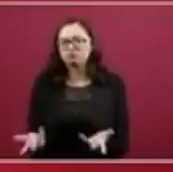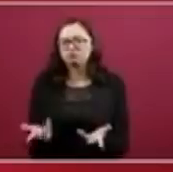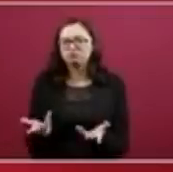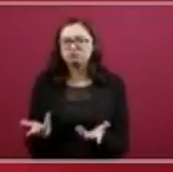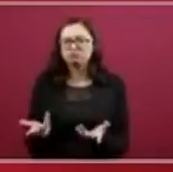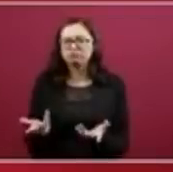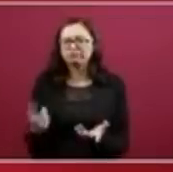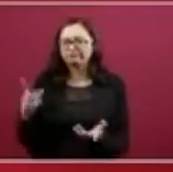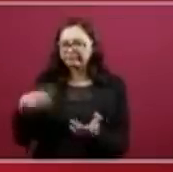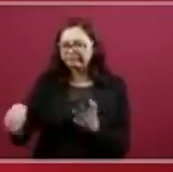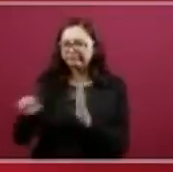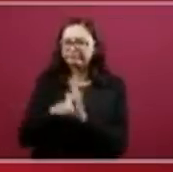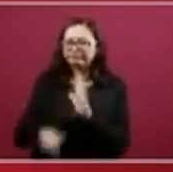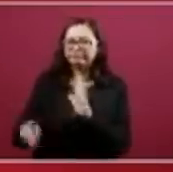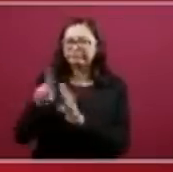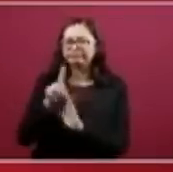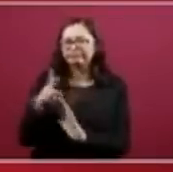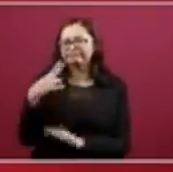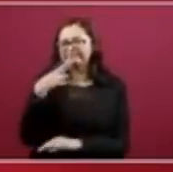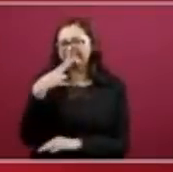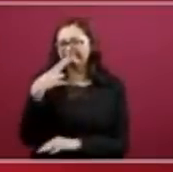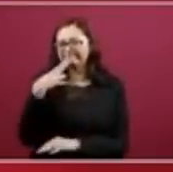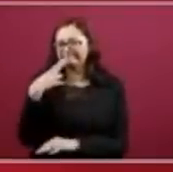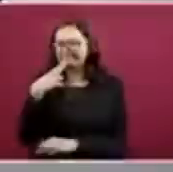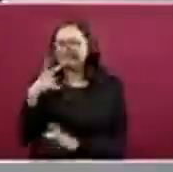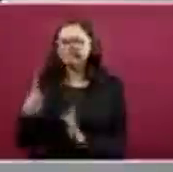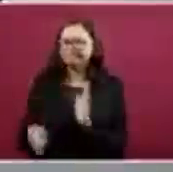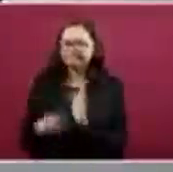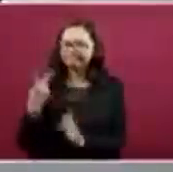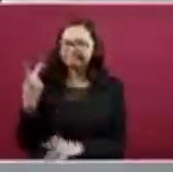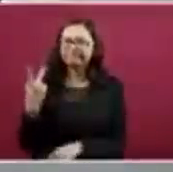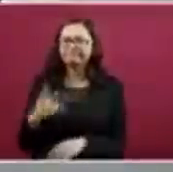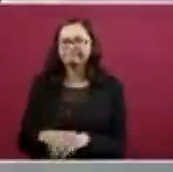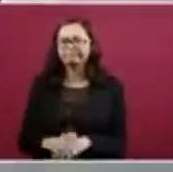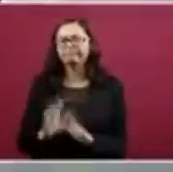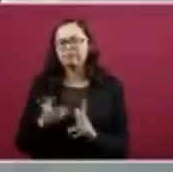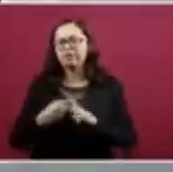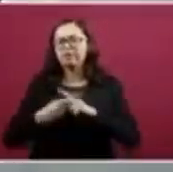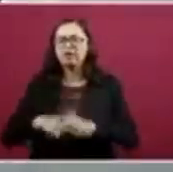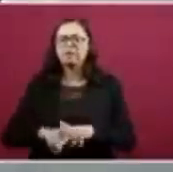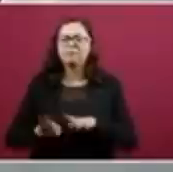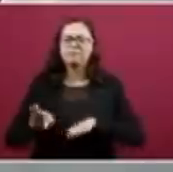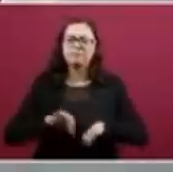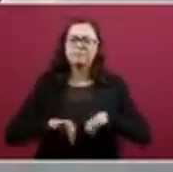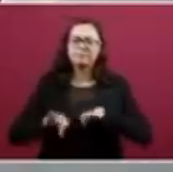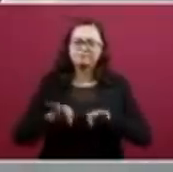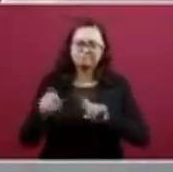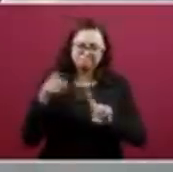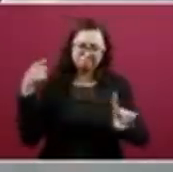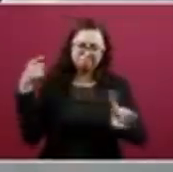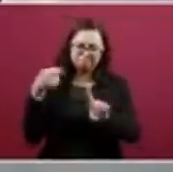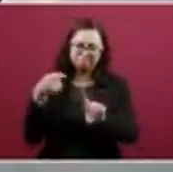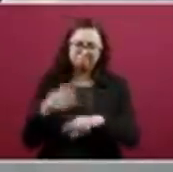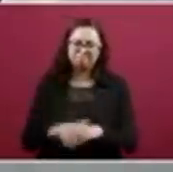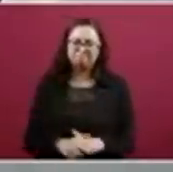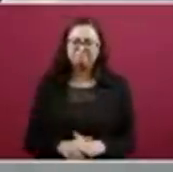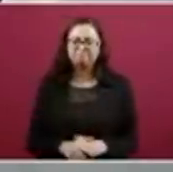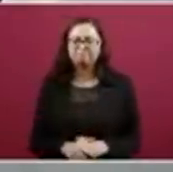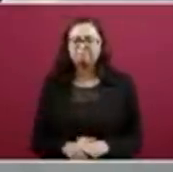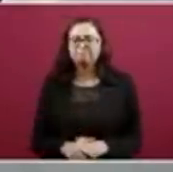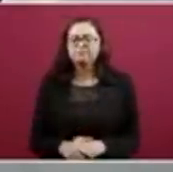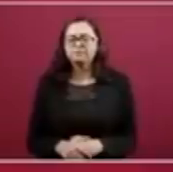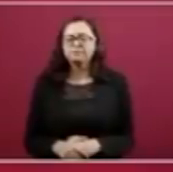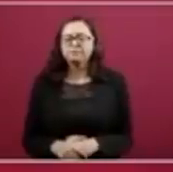esos departamentos, esas unidades habitacionales. Ya se está trabajando con ese propósito. Aquí se presentó